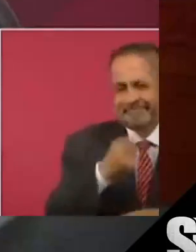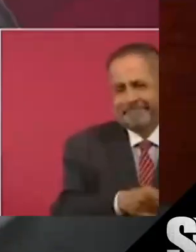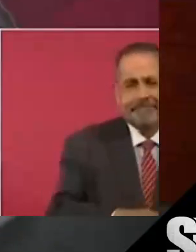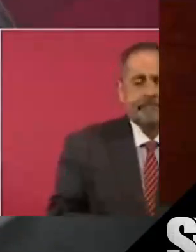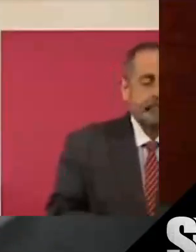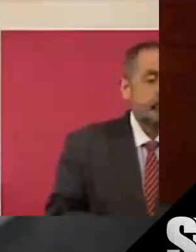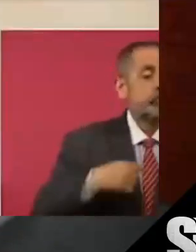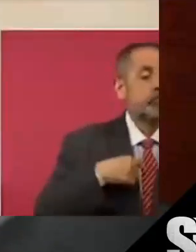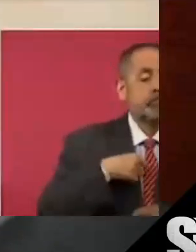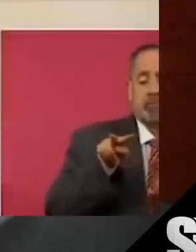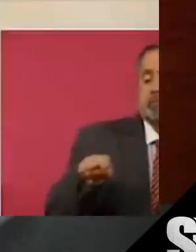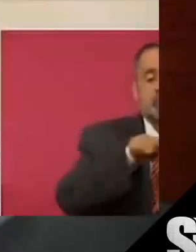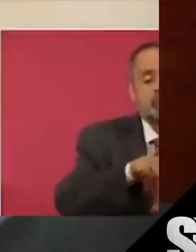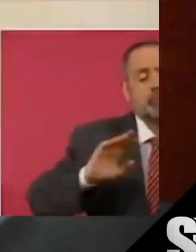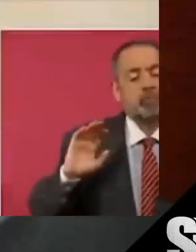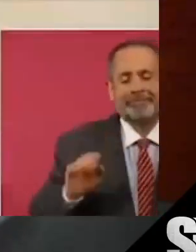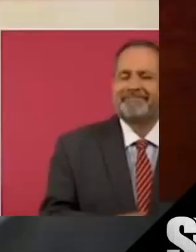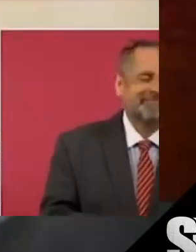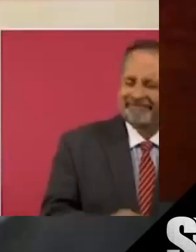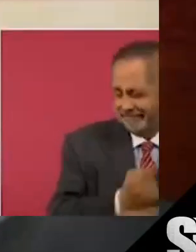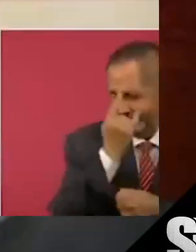Yo soy objetivo.